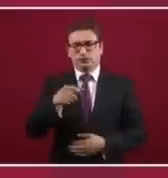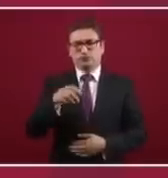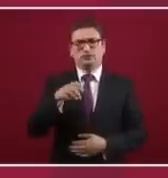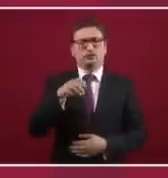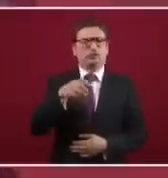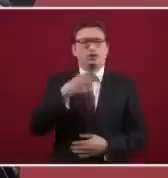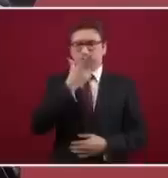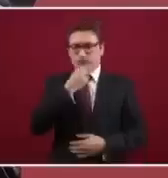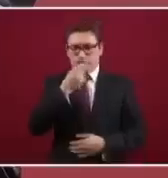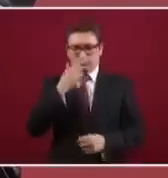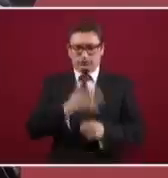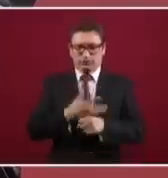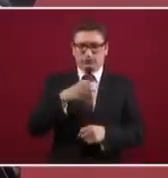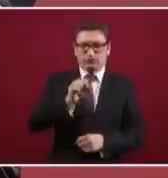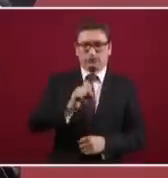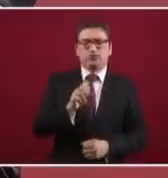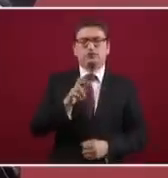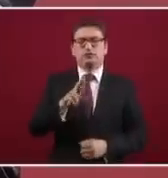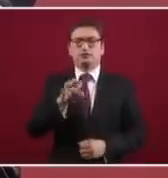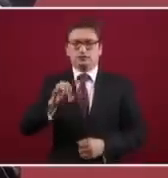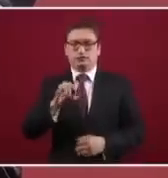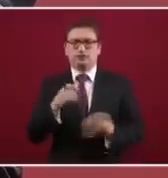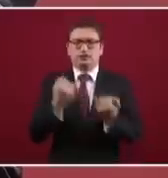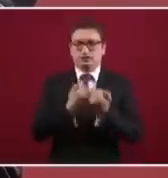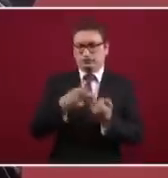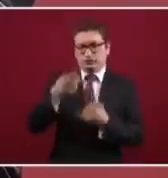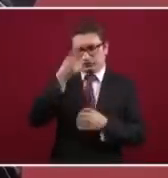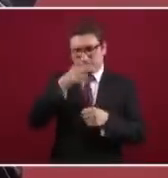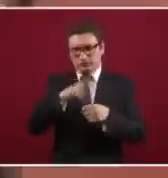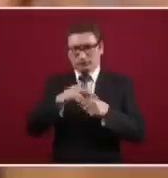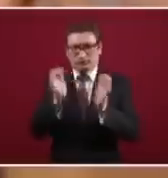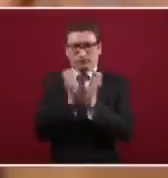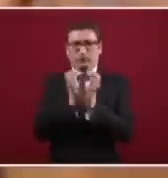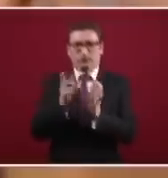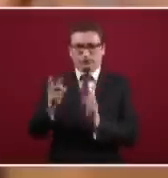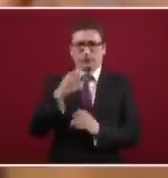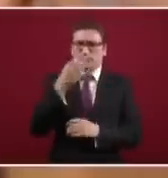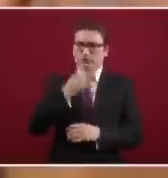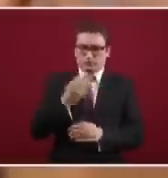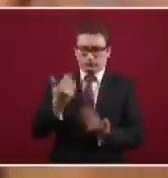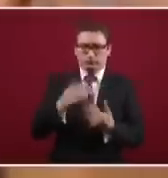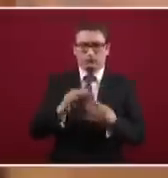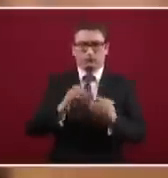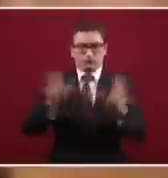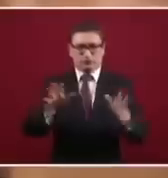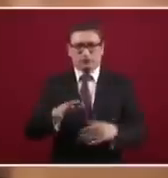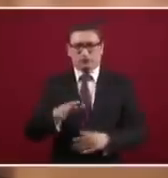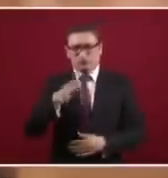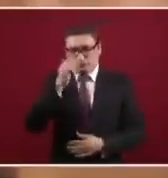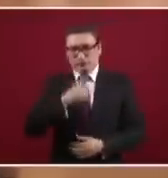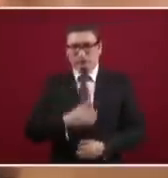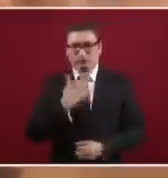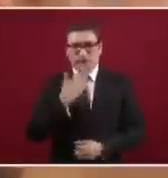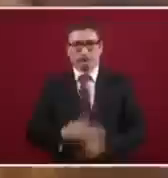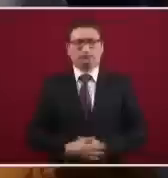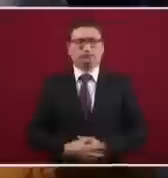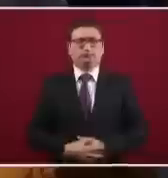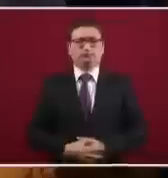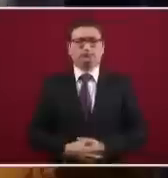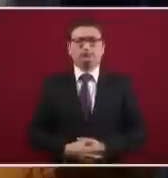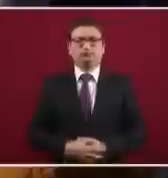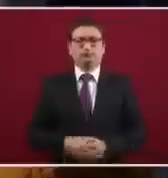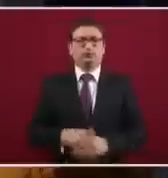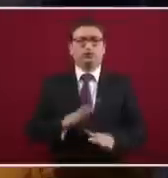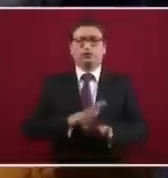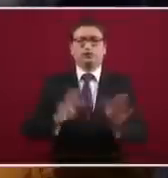de Relaciones Exteriores y al director del ISSSTE que nos aclare sobre esto. ¿Sí te parece? Gracias. A